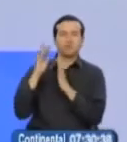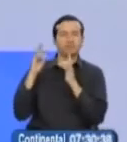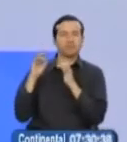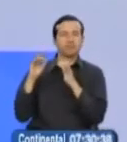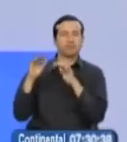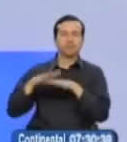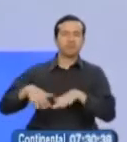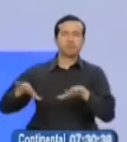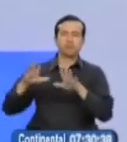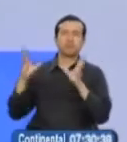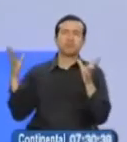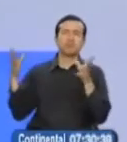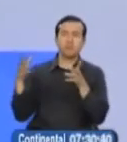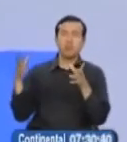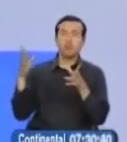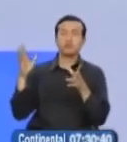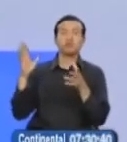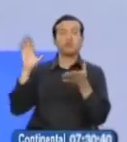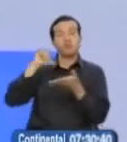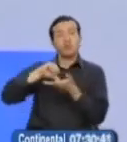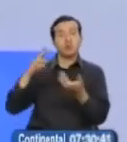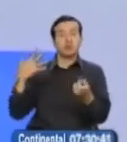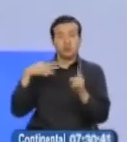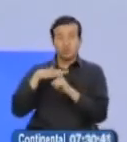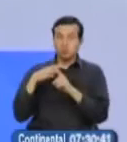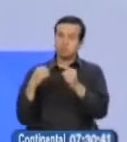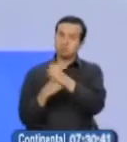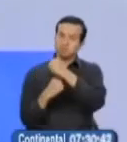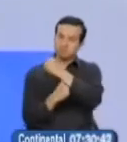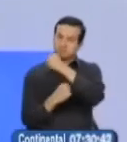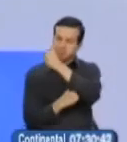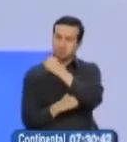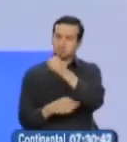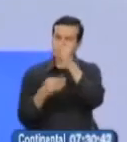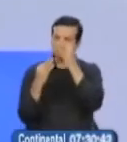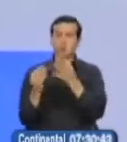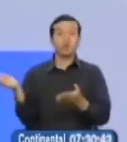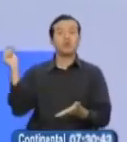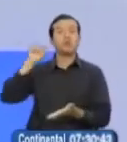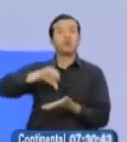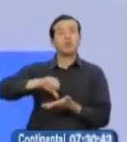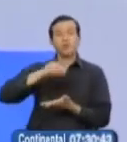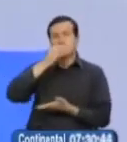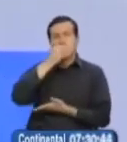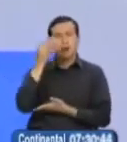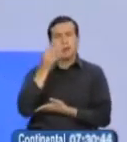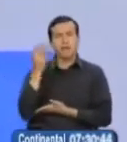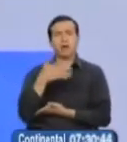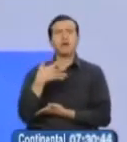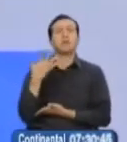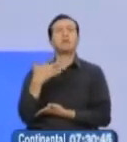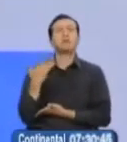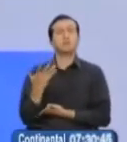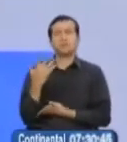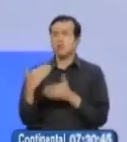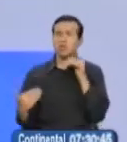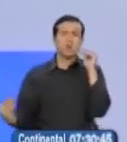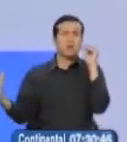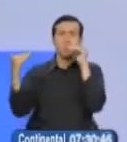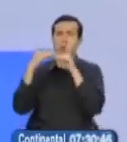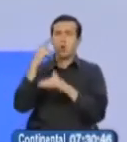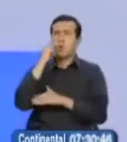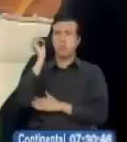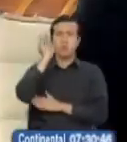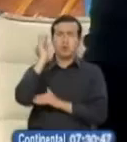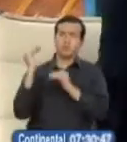tengamos realmente ciudades inclusivas, sostenibles y ciudades que realmente sean iguales para mujeres y